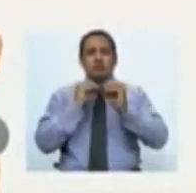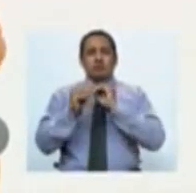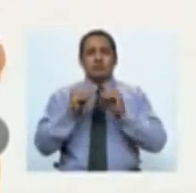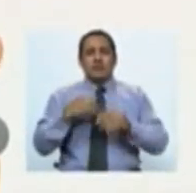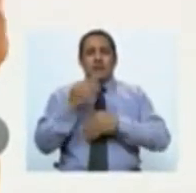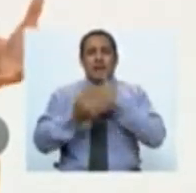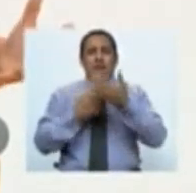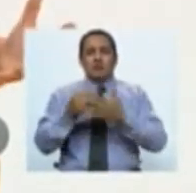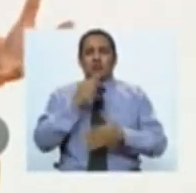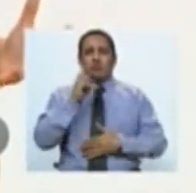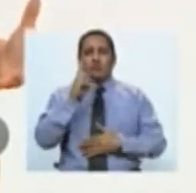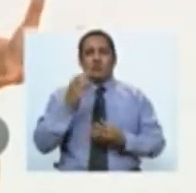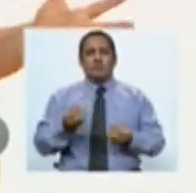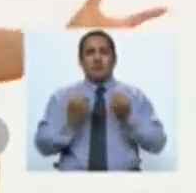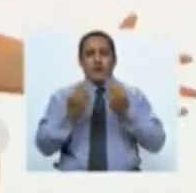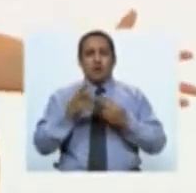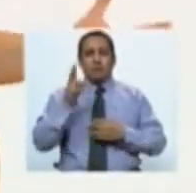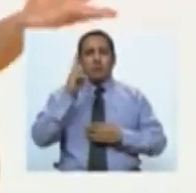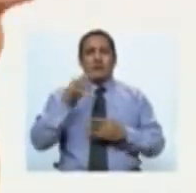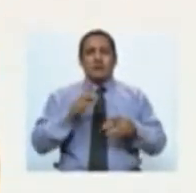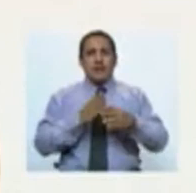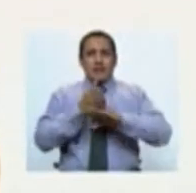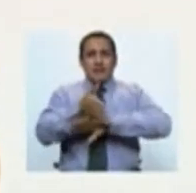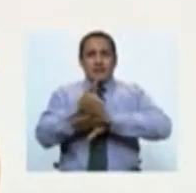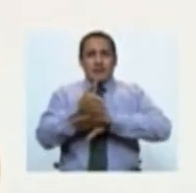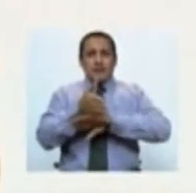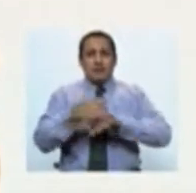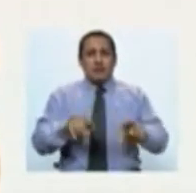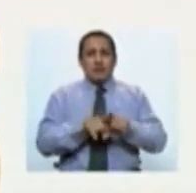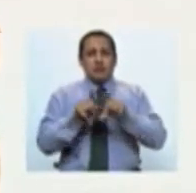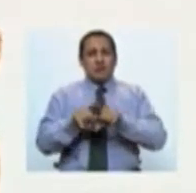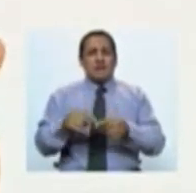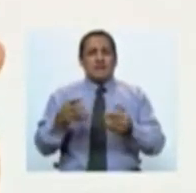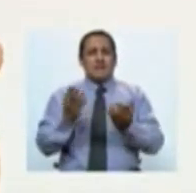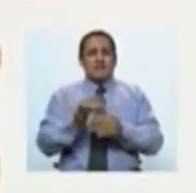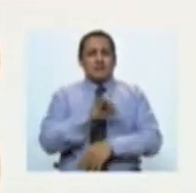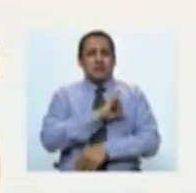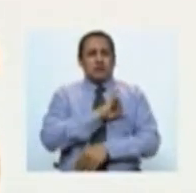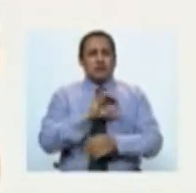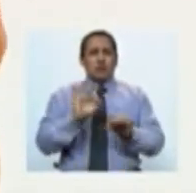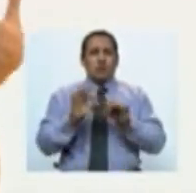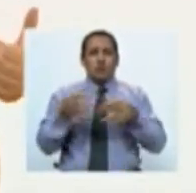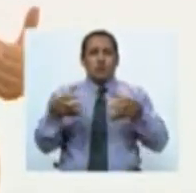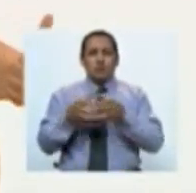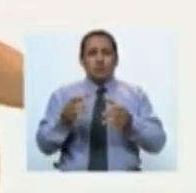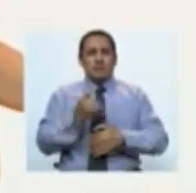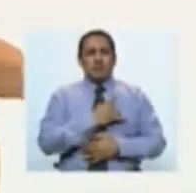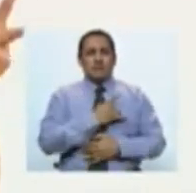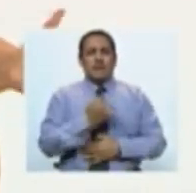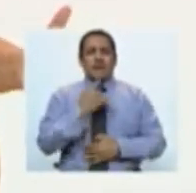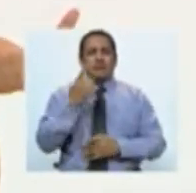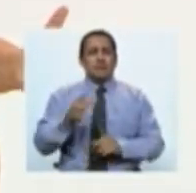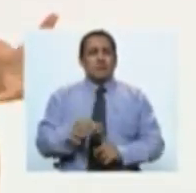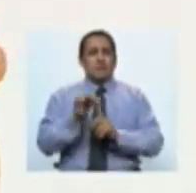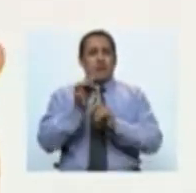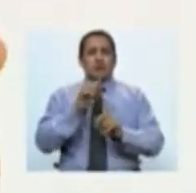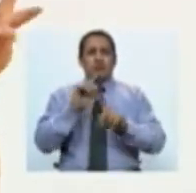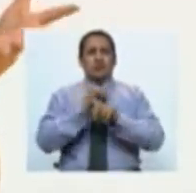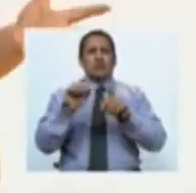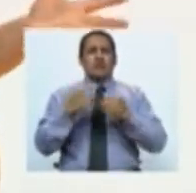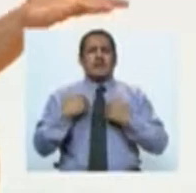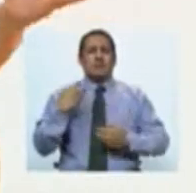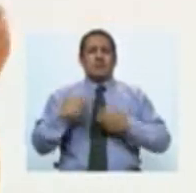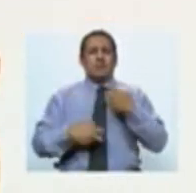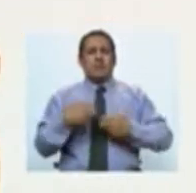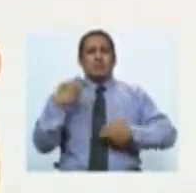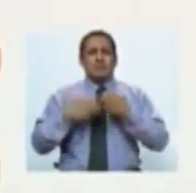de la formación inicial de los docentes, para que los maestros que egresen de los institutos o de las facultades sean de primera, entonces ya no tengas que